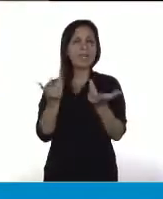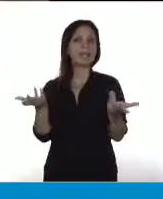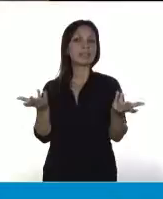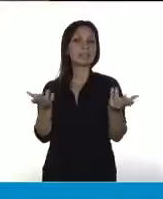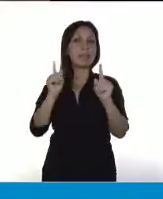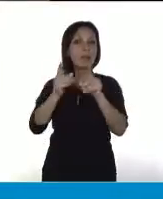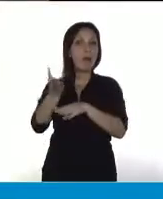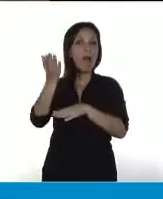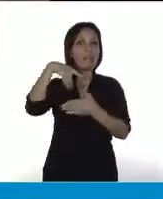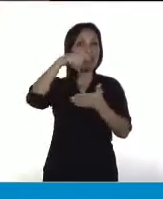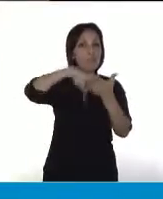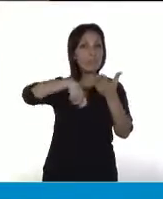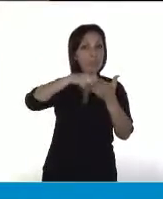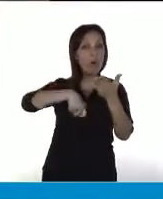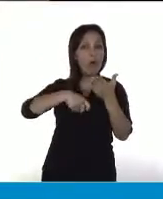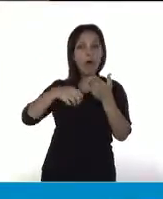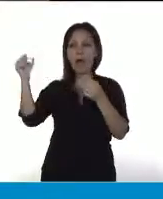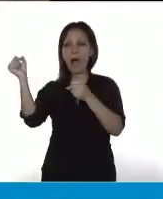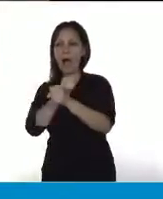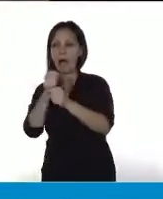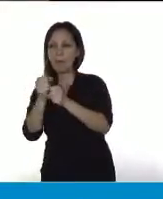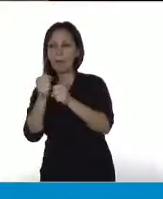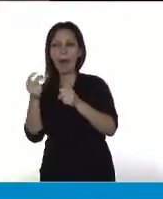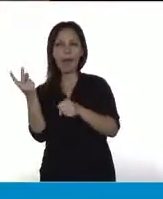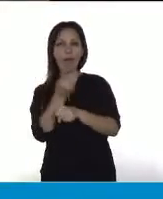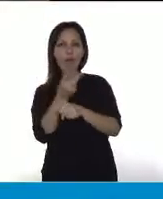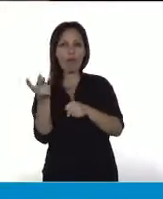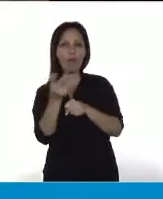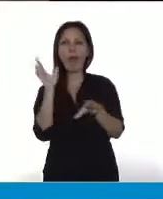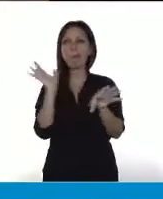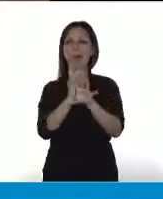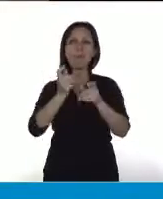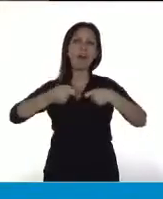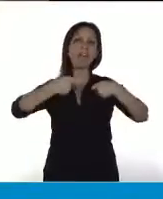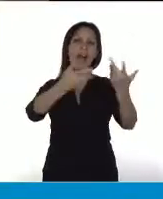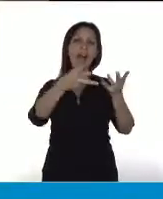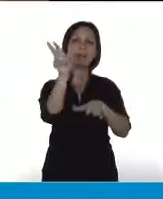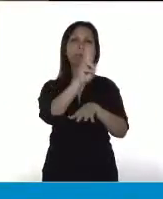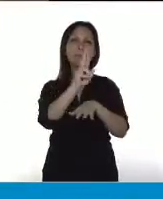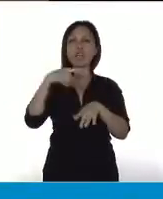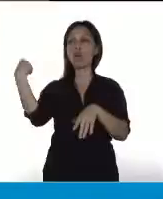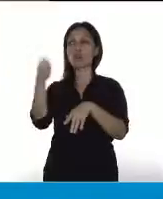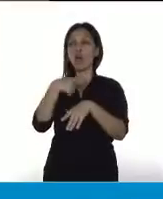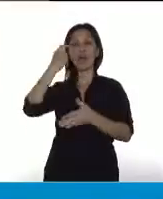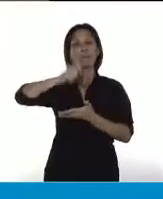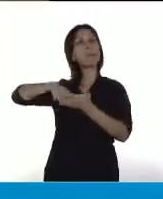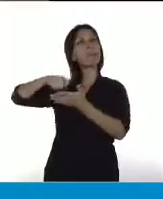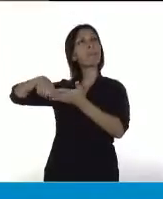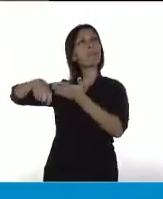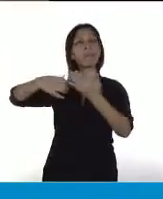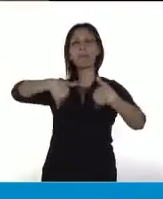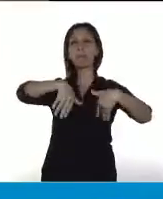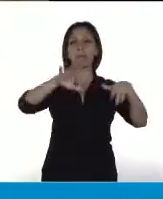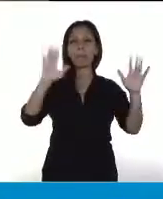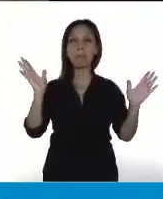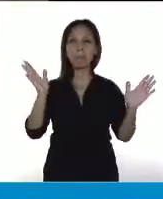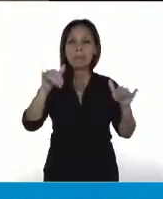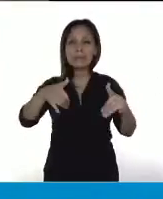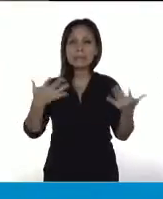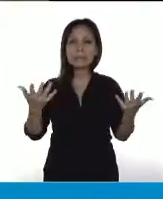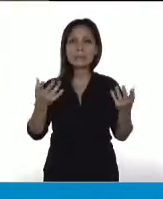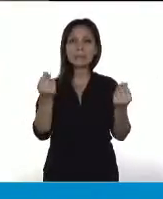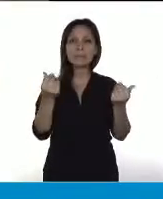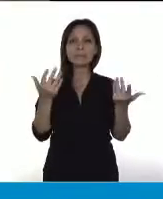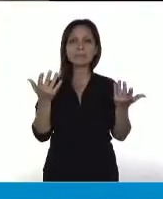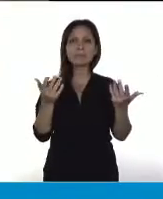firmó o lo que se aprobó es un cheque en blanco con la firma de todos los que votaron afirmativamente a